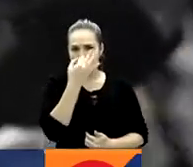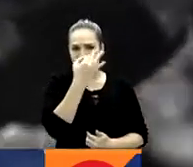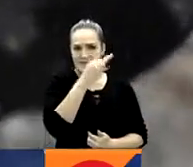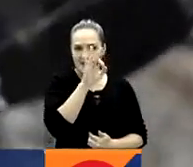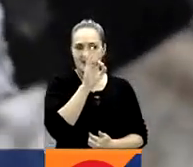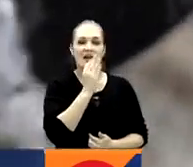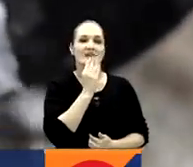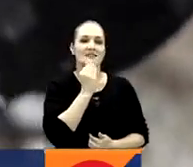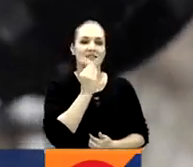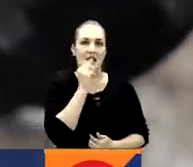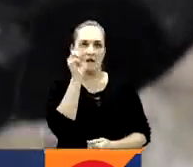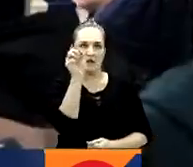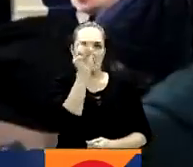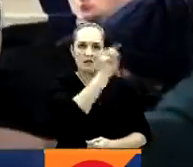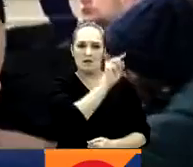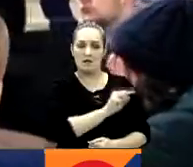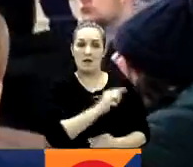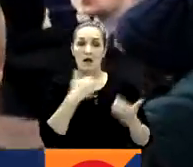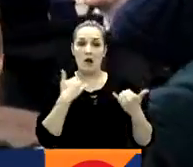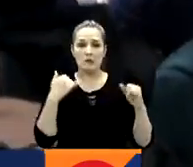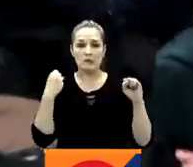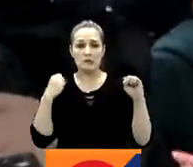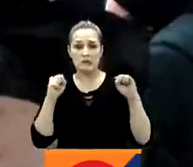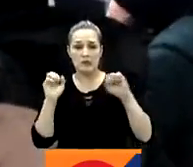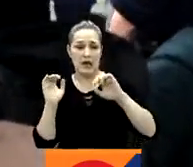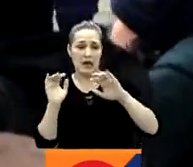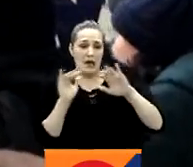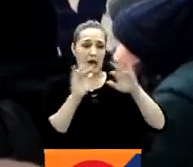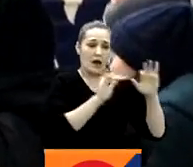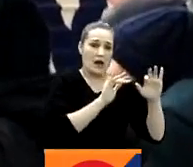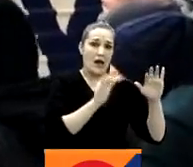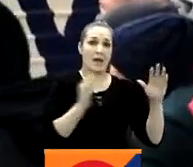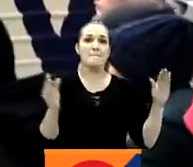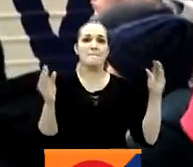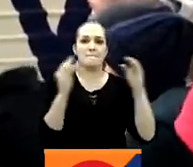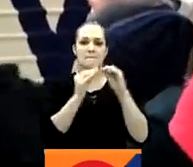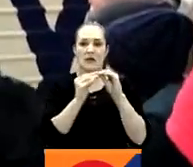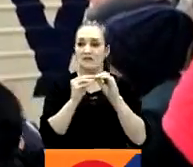A estos dos ritmos se mueve Ucrania, entre el éxodo y la llegada a un lugar seguro.